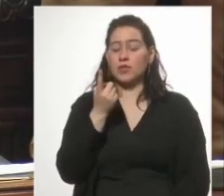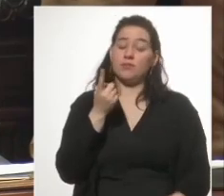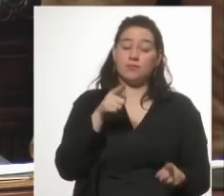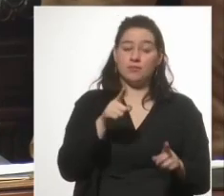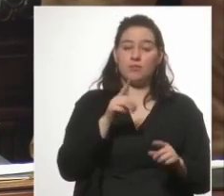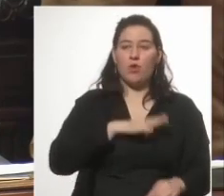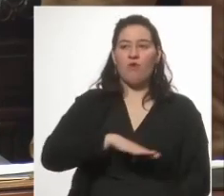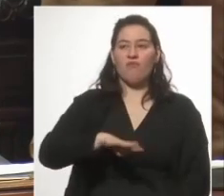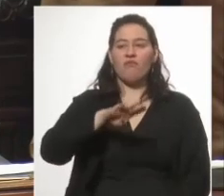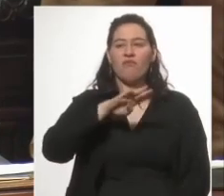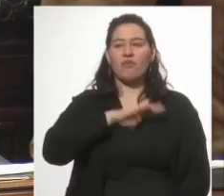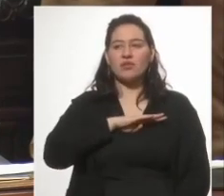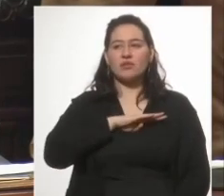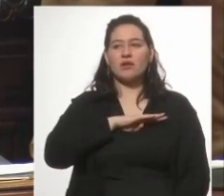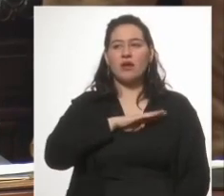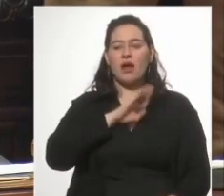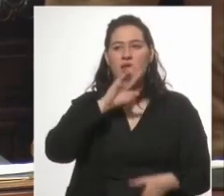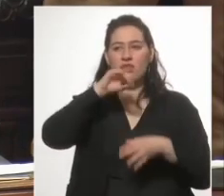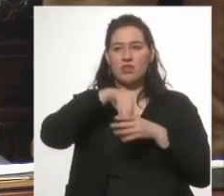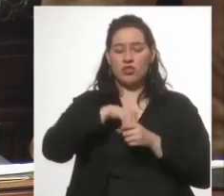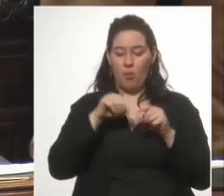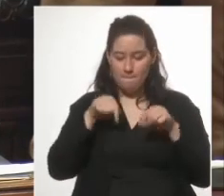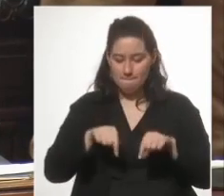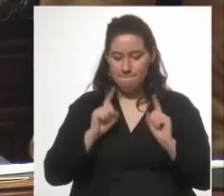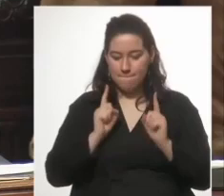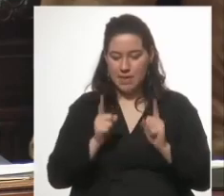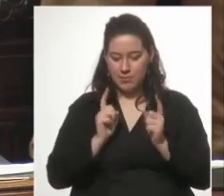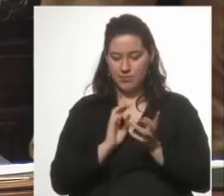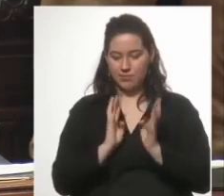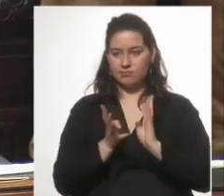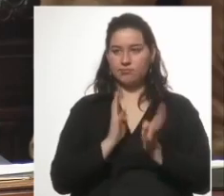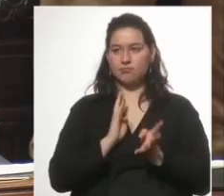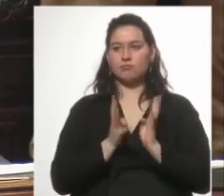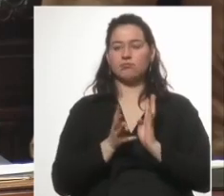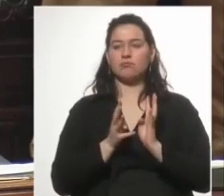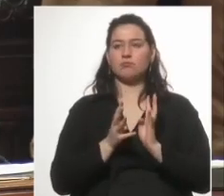se consumó dentro de este mismo recinto.